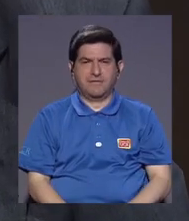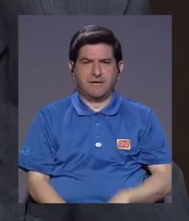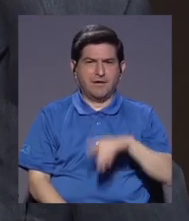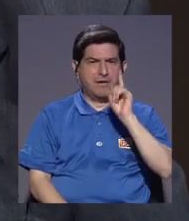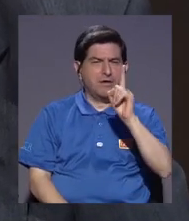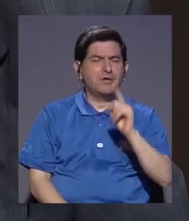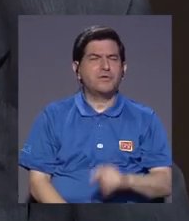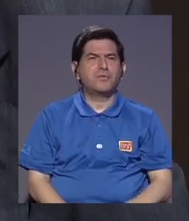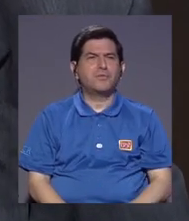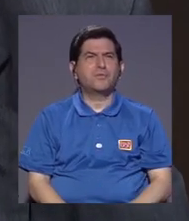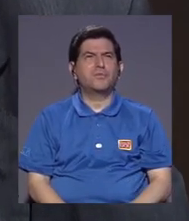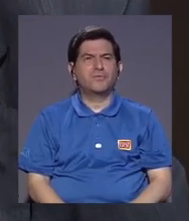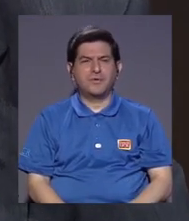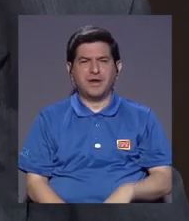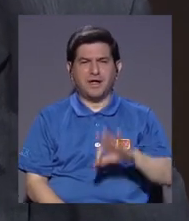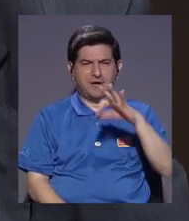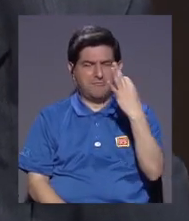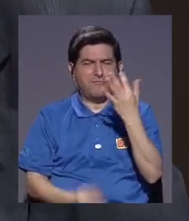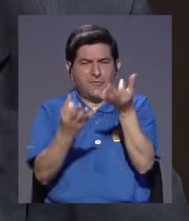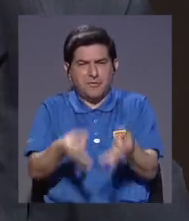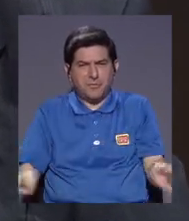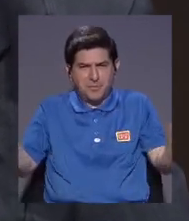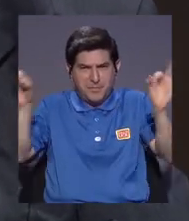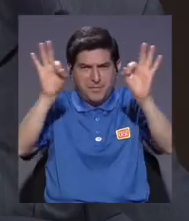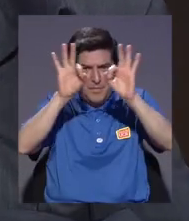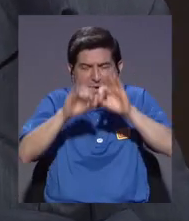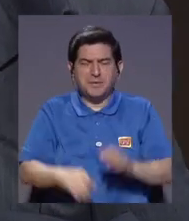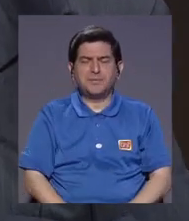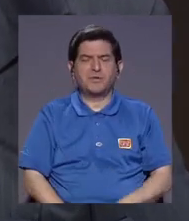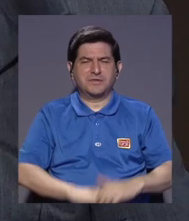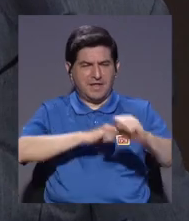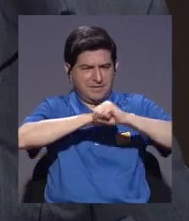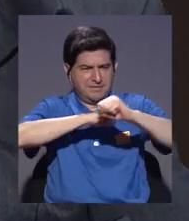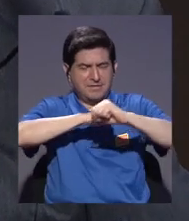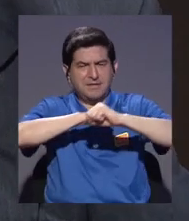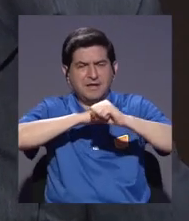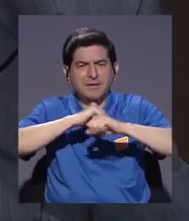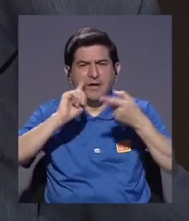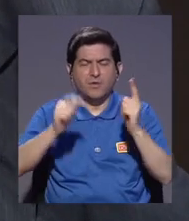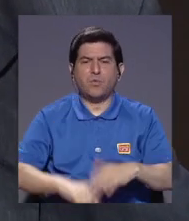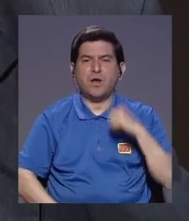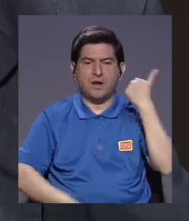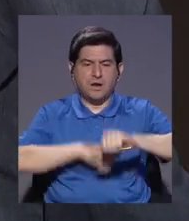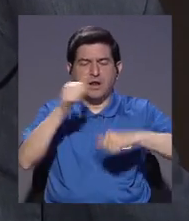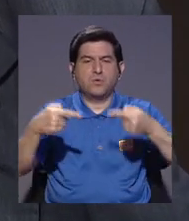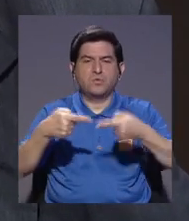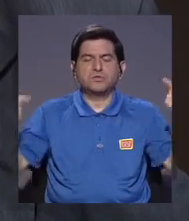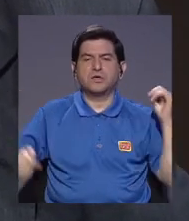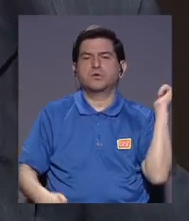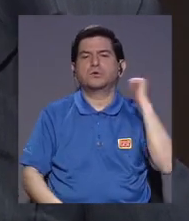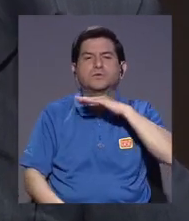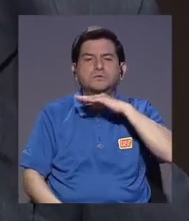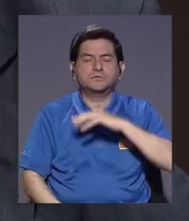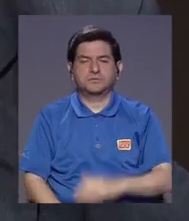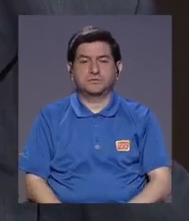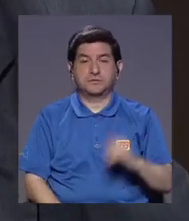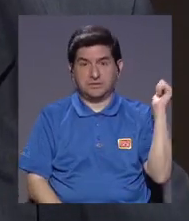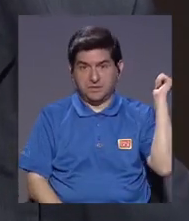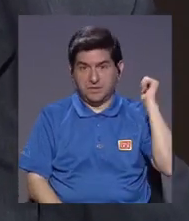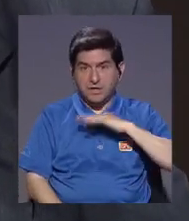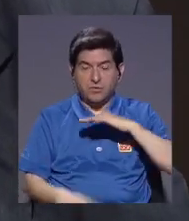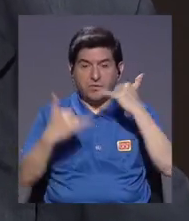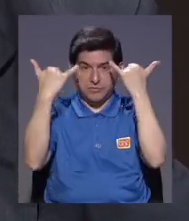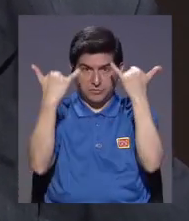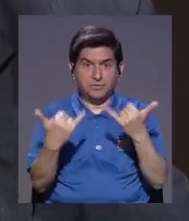sabe cuál fue uno de los grandes caballos de batalla de esa campaña la lucha contra la corrupción porque la